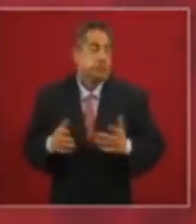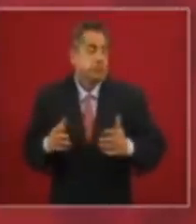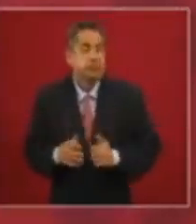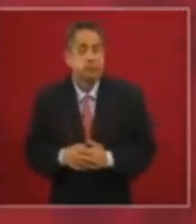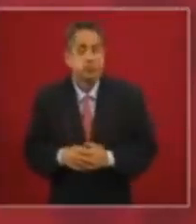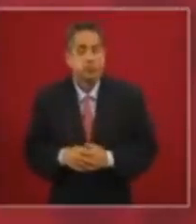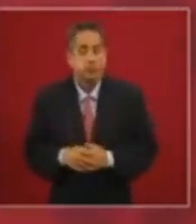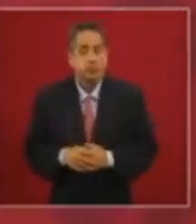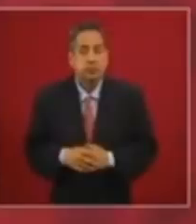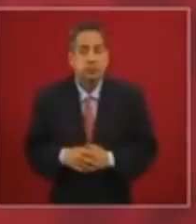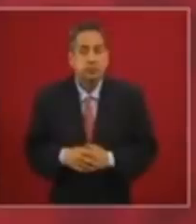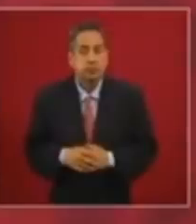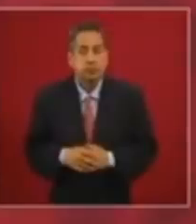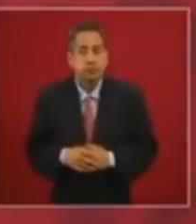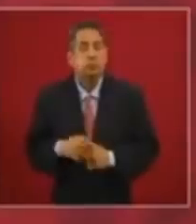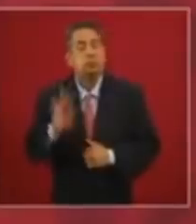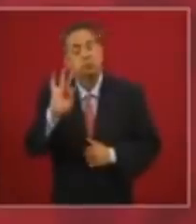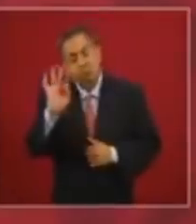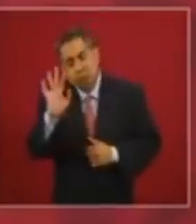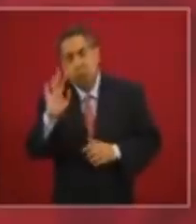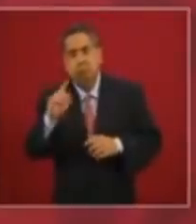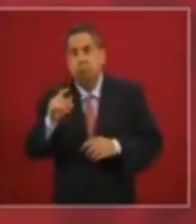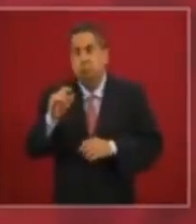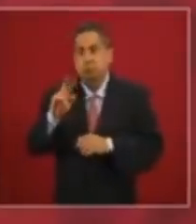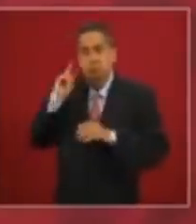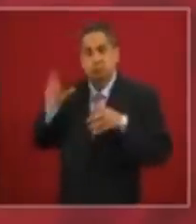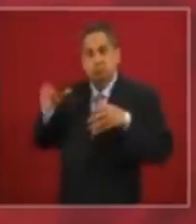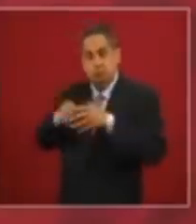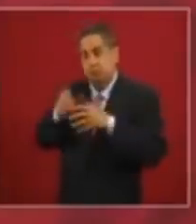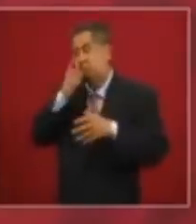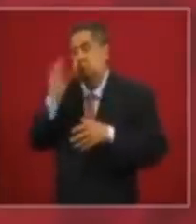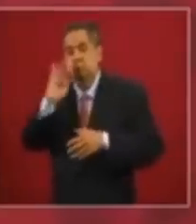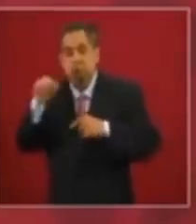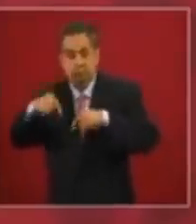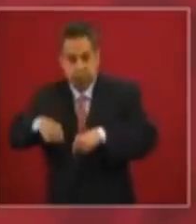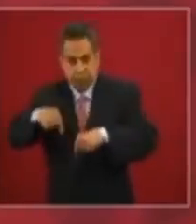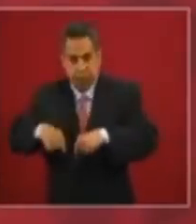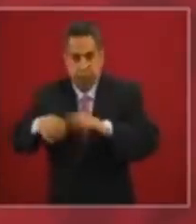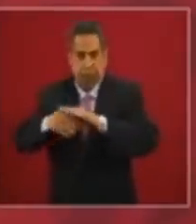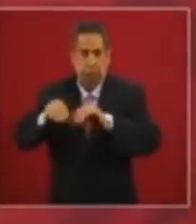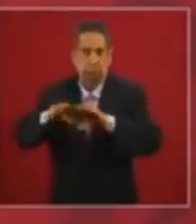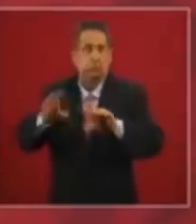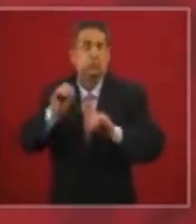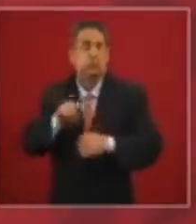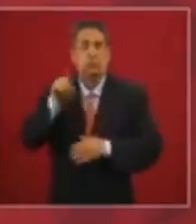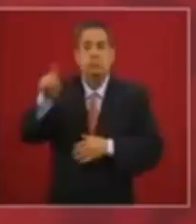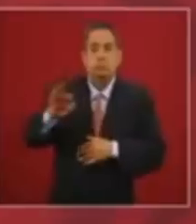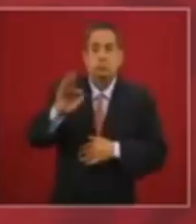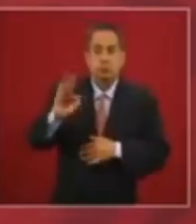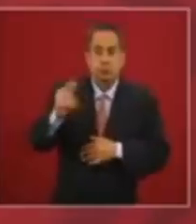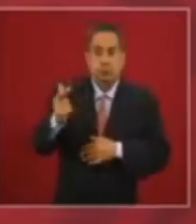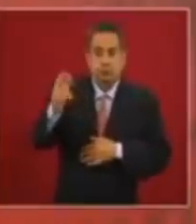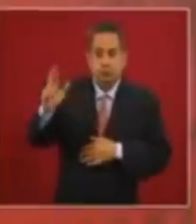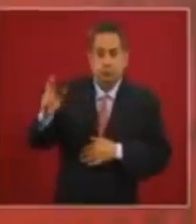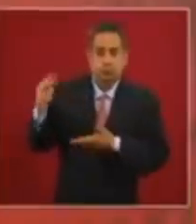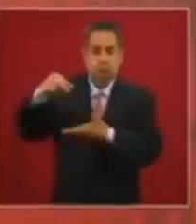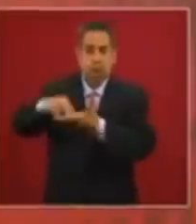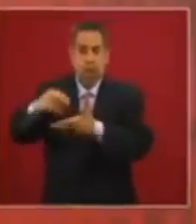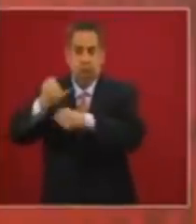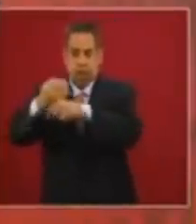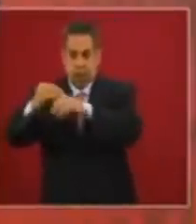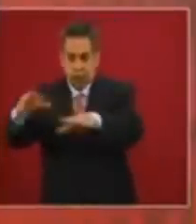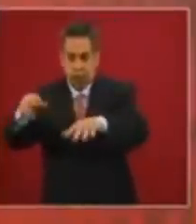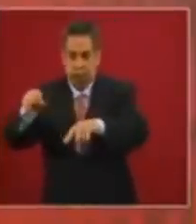Bueno, se dijo que podría ser aquí, o en la Fiscalía,